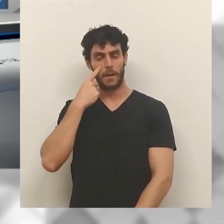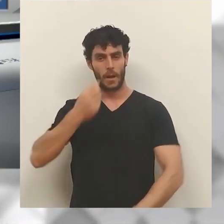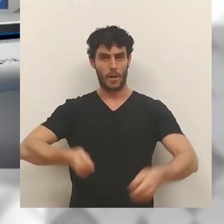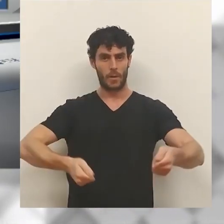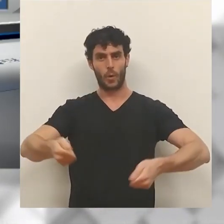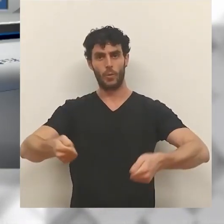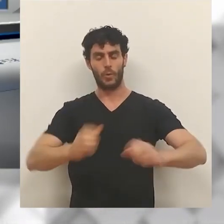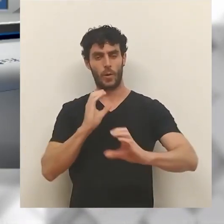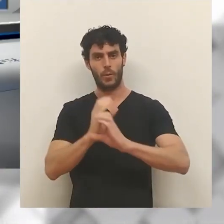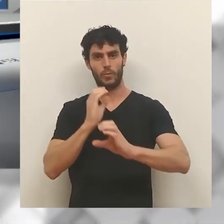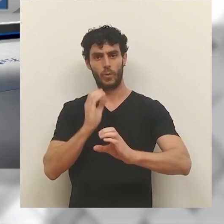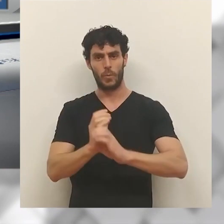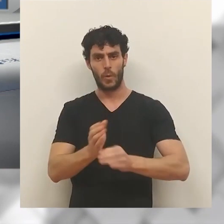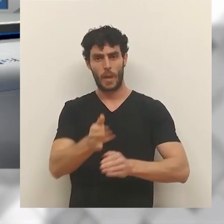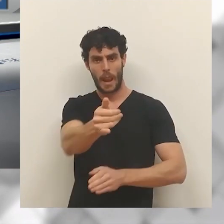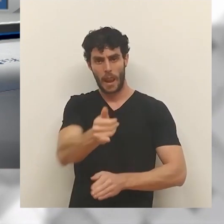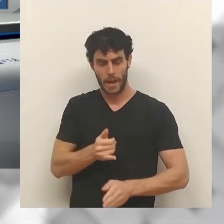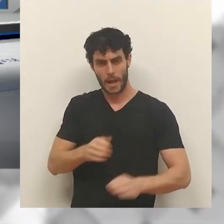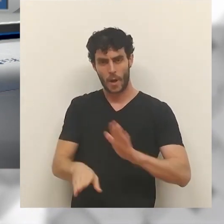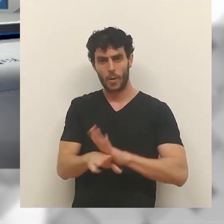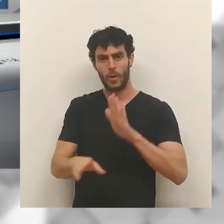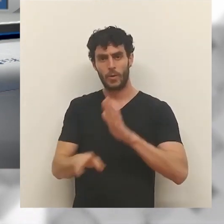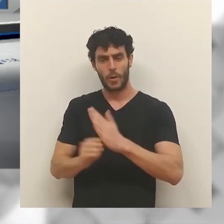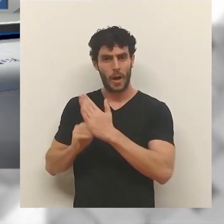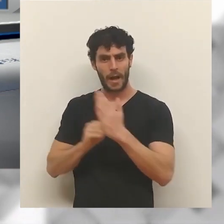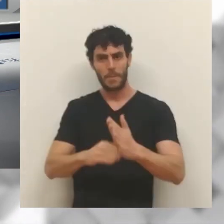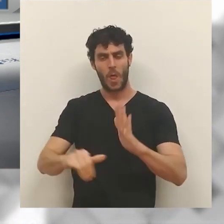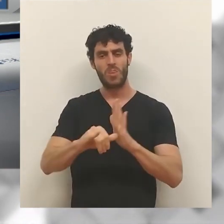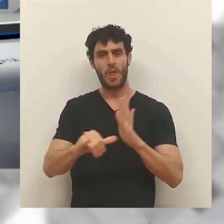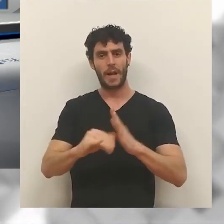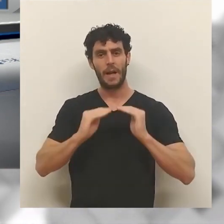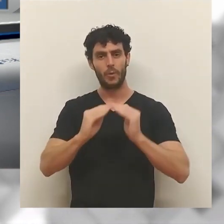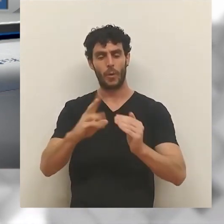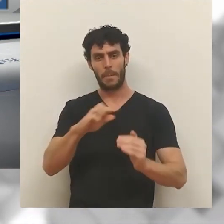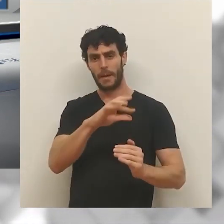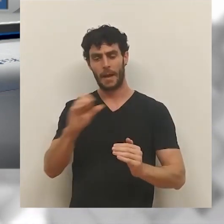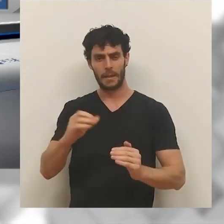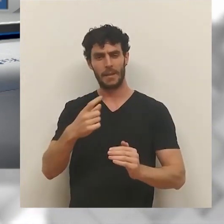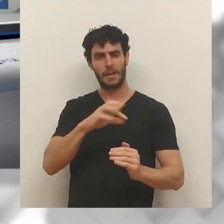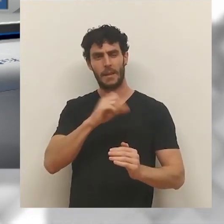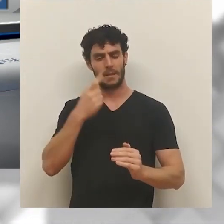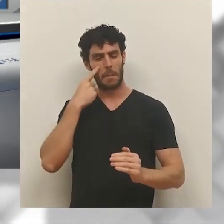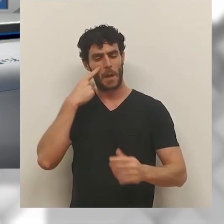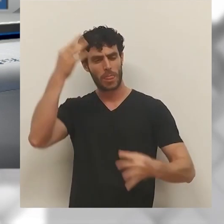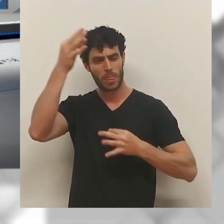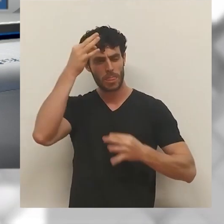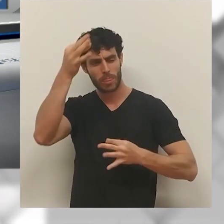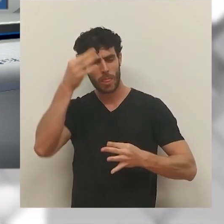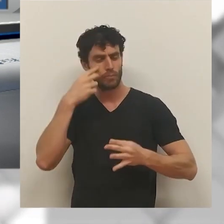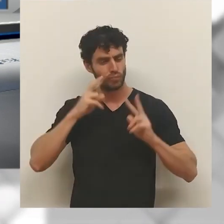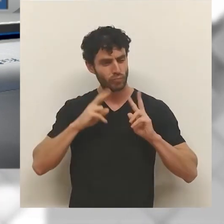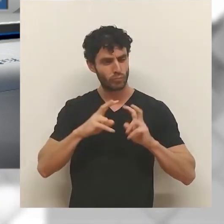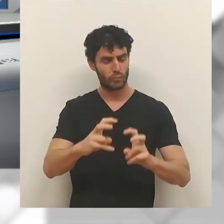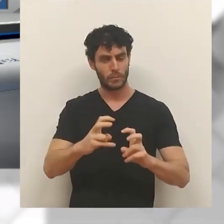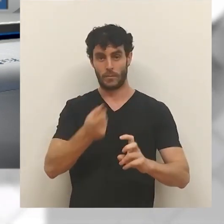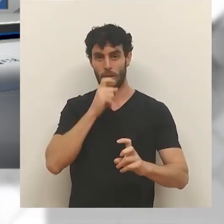Alsa, fíjense, despide al conductor de autobús que adelantó en línea continua a un camión cerca del túnel de Piqueras. Alsa abrió una investigación